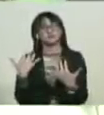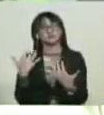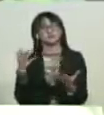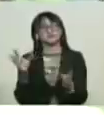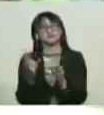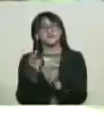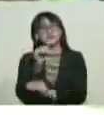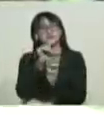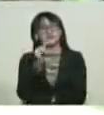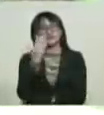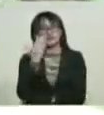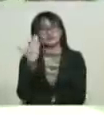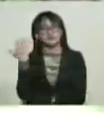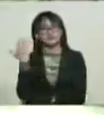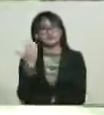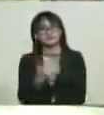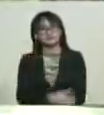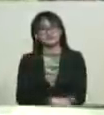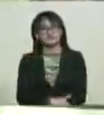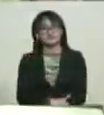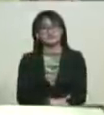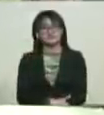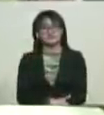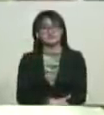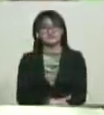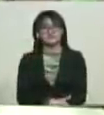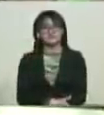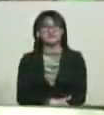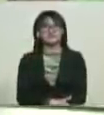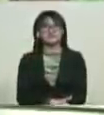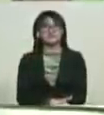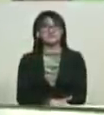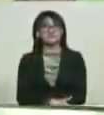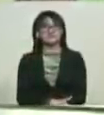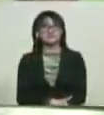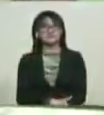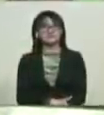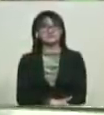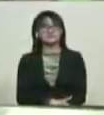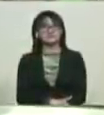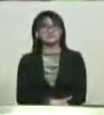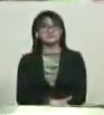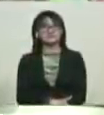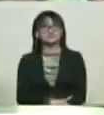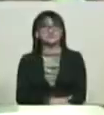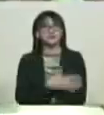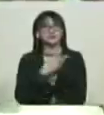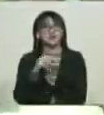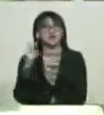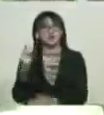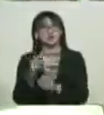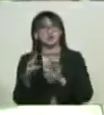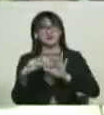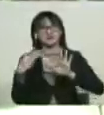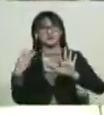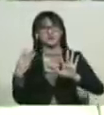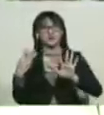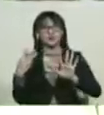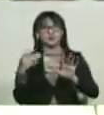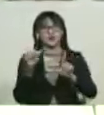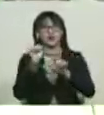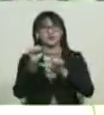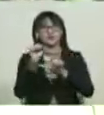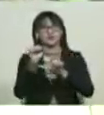Chirinos, nuestra reportera en el lugar. Adelante, Javieni. En esta presidencial de 2018, el gran pueblo